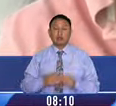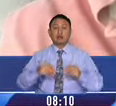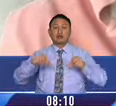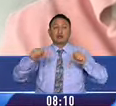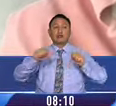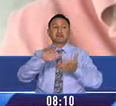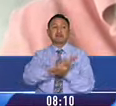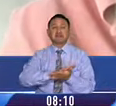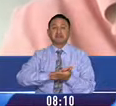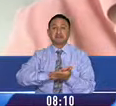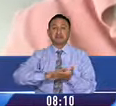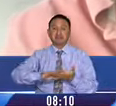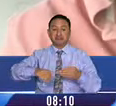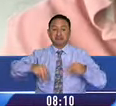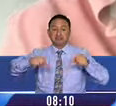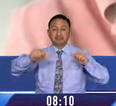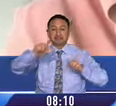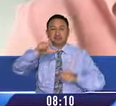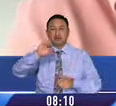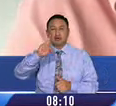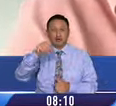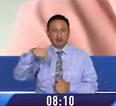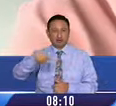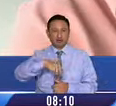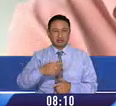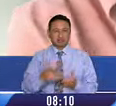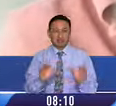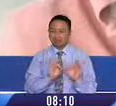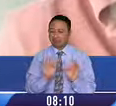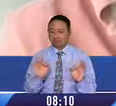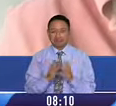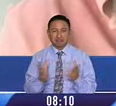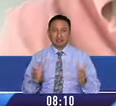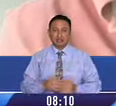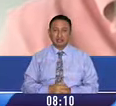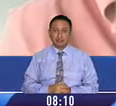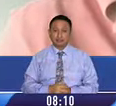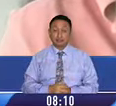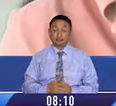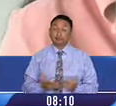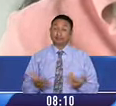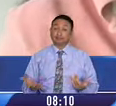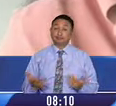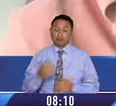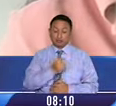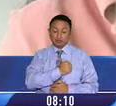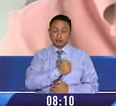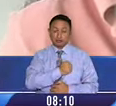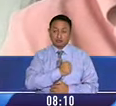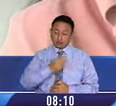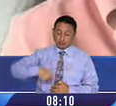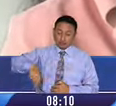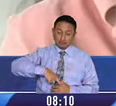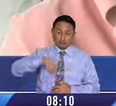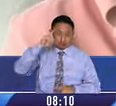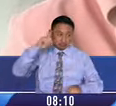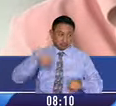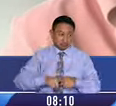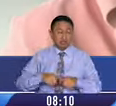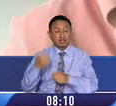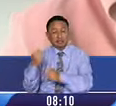un terreno vacío. Era tierra, era lodo, no había absolutamente nada. Entonces, por autogestión de nosotros, mingas